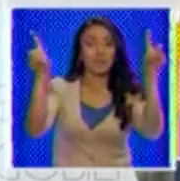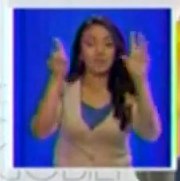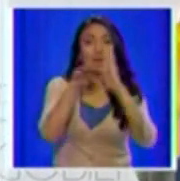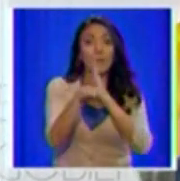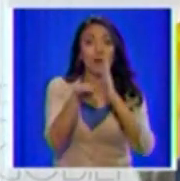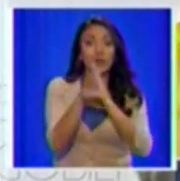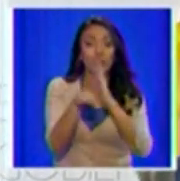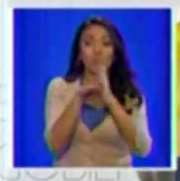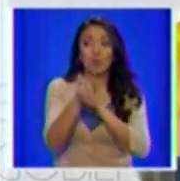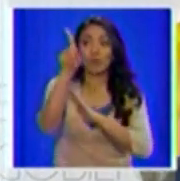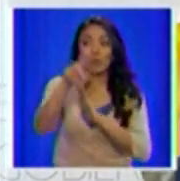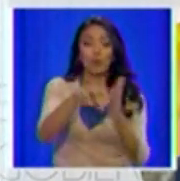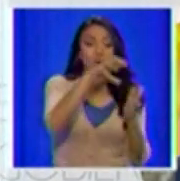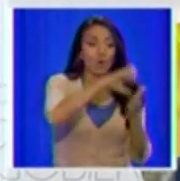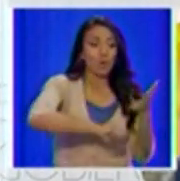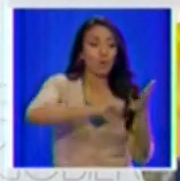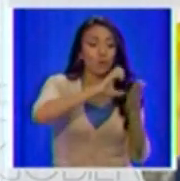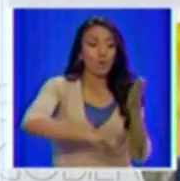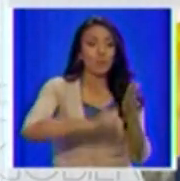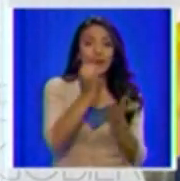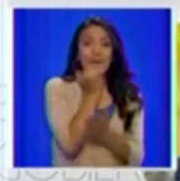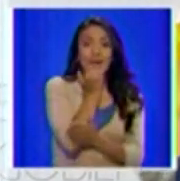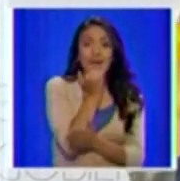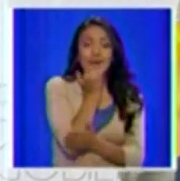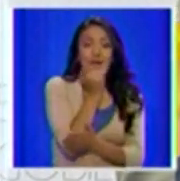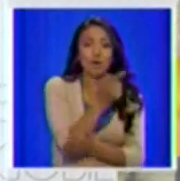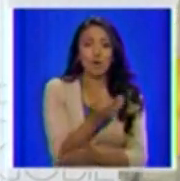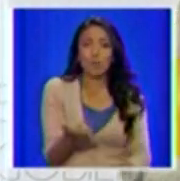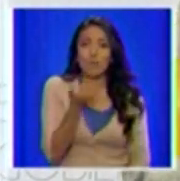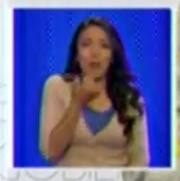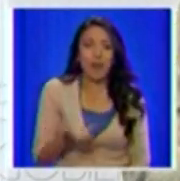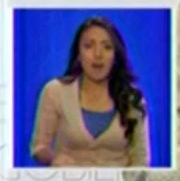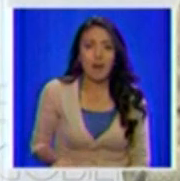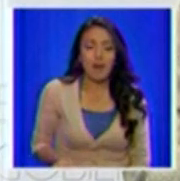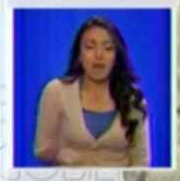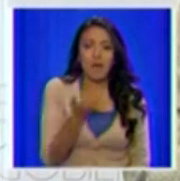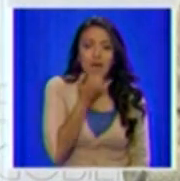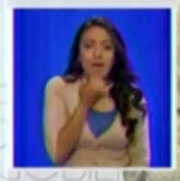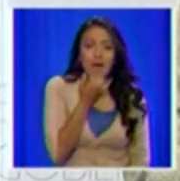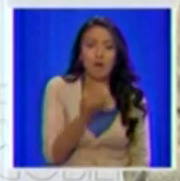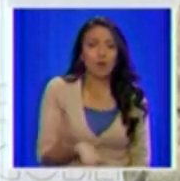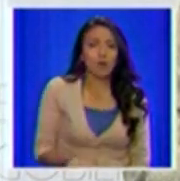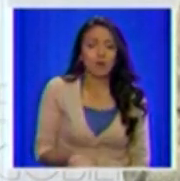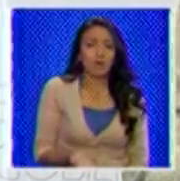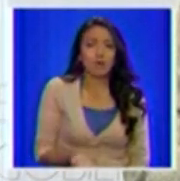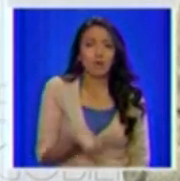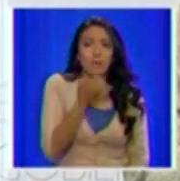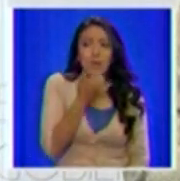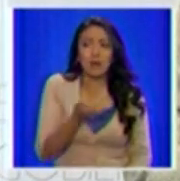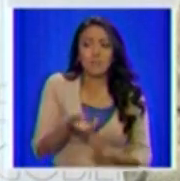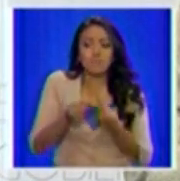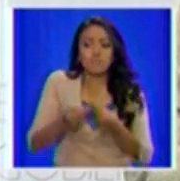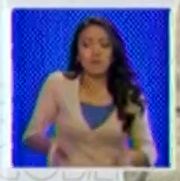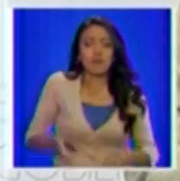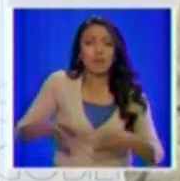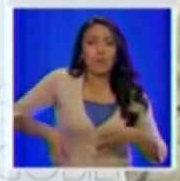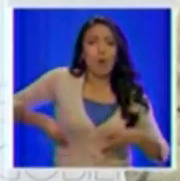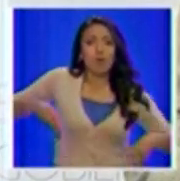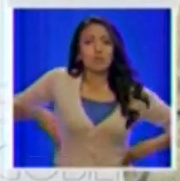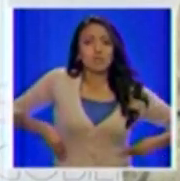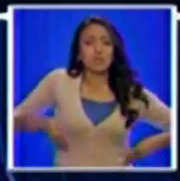bancos que hayan incurrido en este error terrible que afecta los bolsillos de los ecuatorianos,